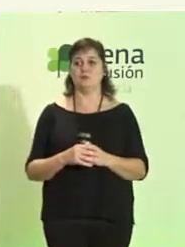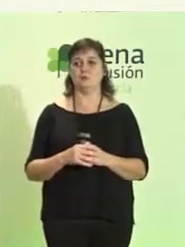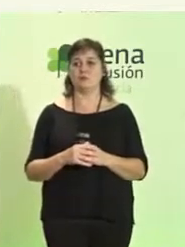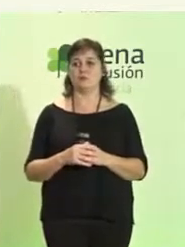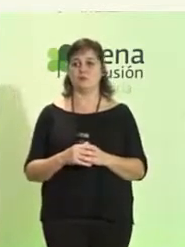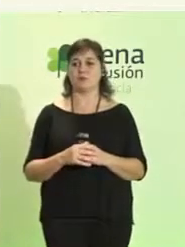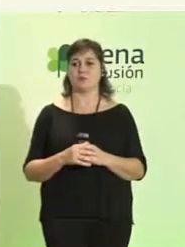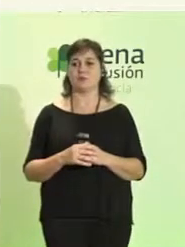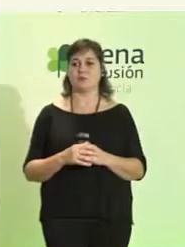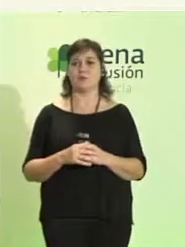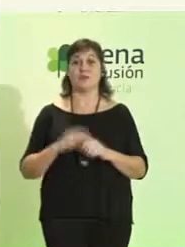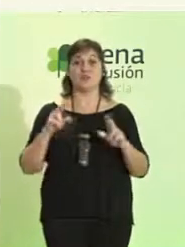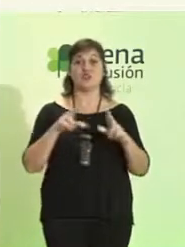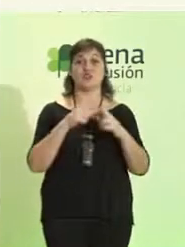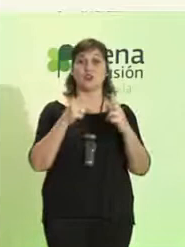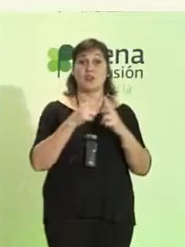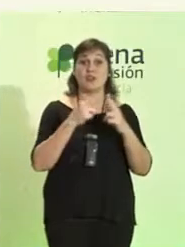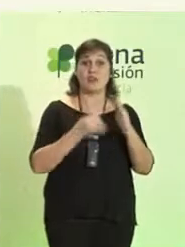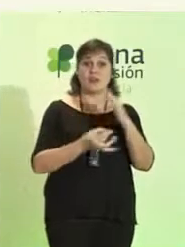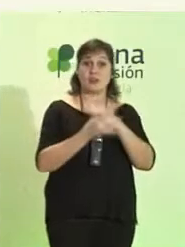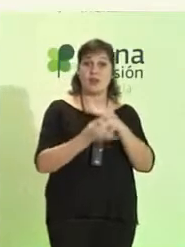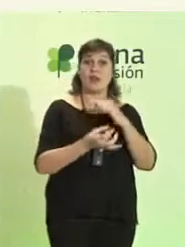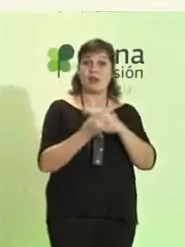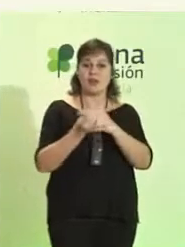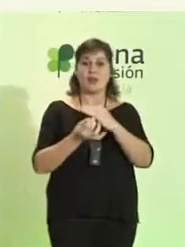En la sociedad que no para de producir.